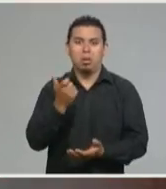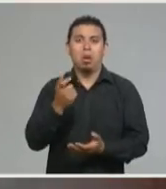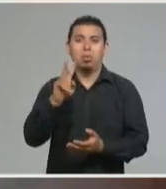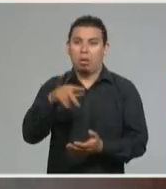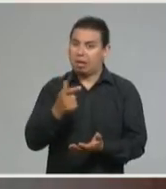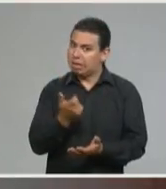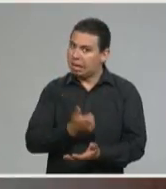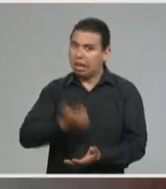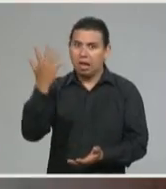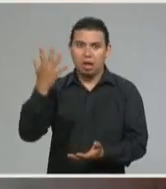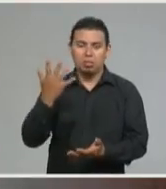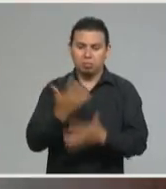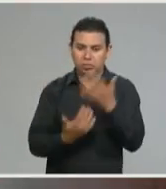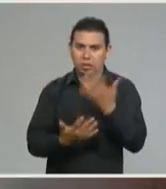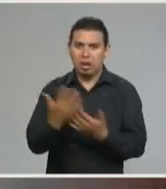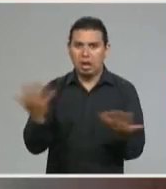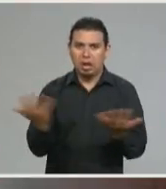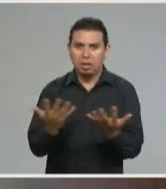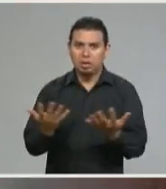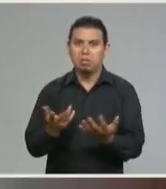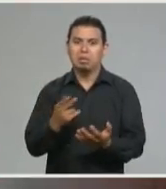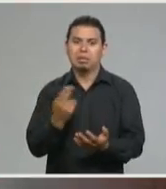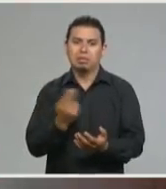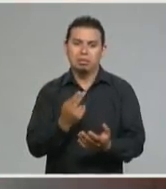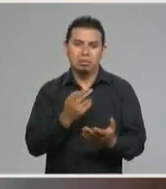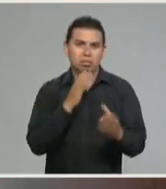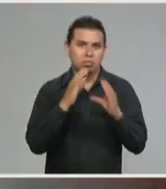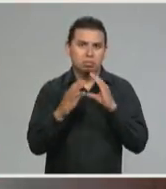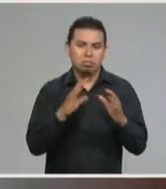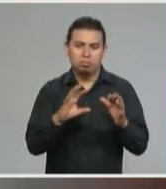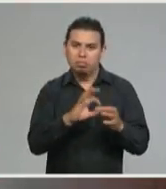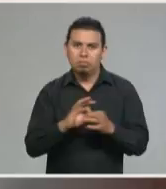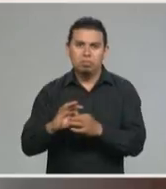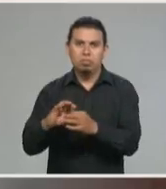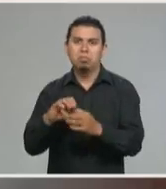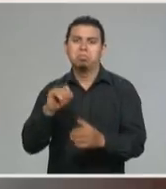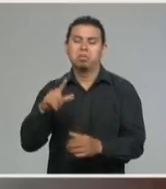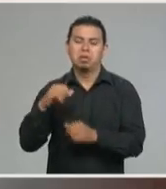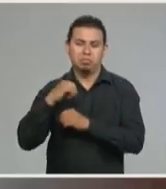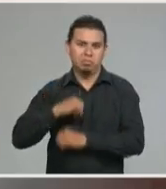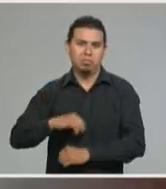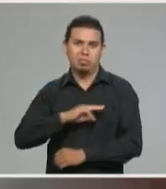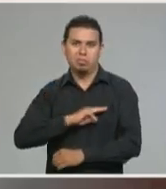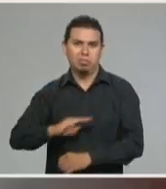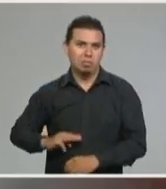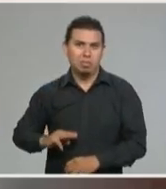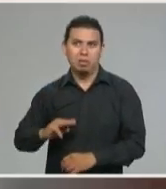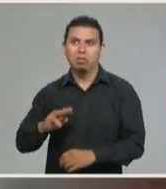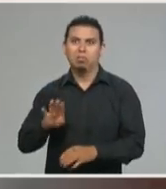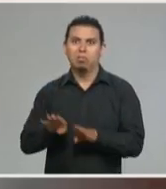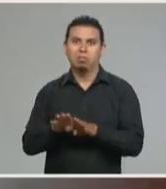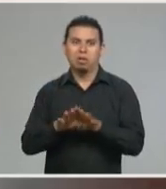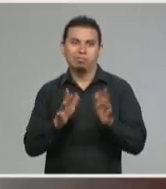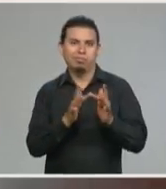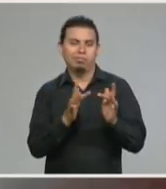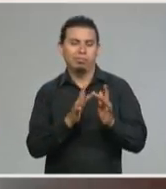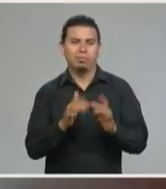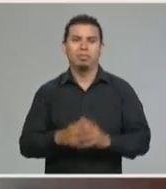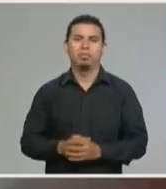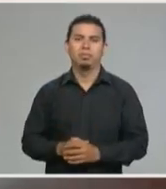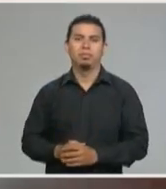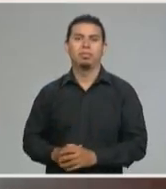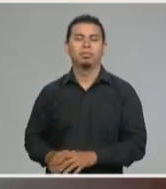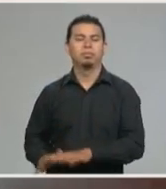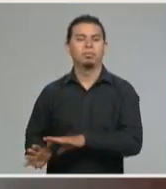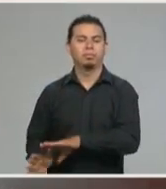intenciones y más comunicación que hay en la familia, alguien tiene que trabajar. Es un dato para que revisen las autoridades. Ahora, no solamente